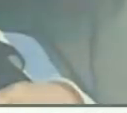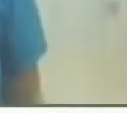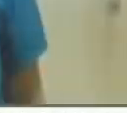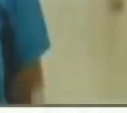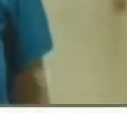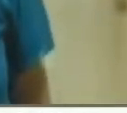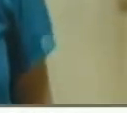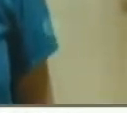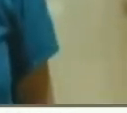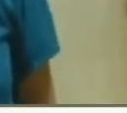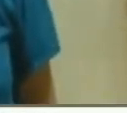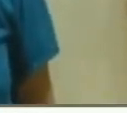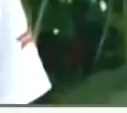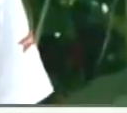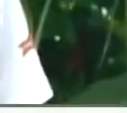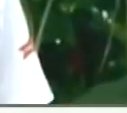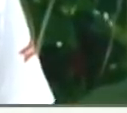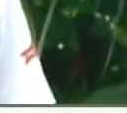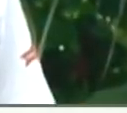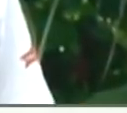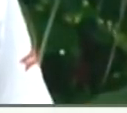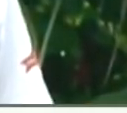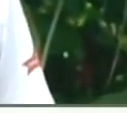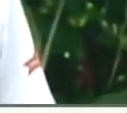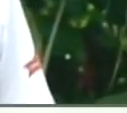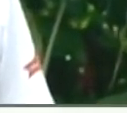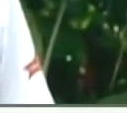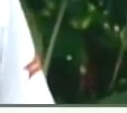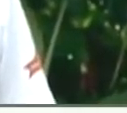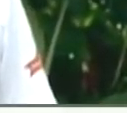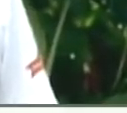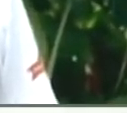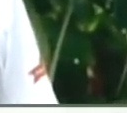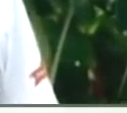la victoria siempre! ¡Felicidades!